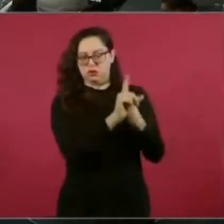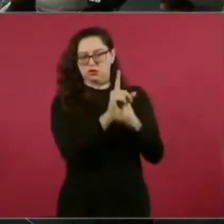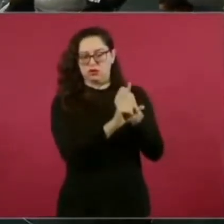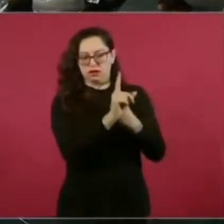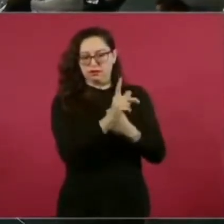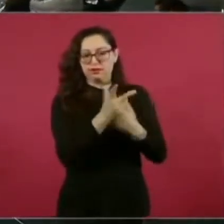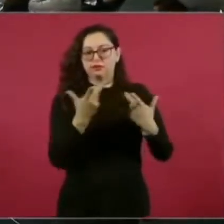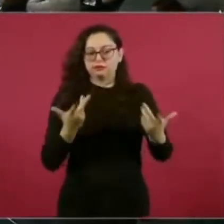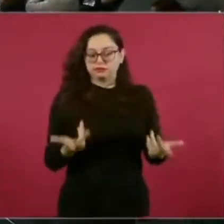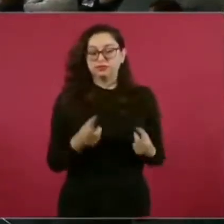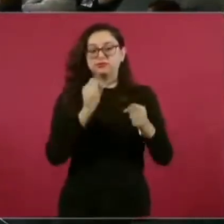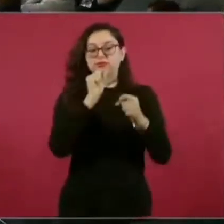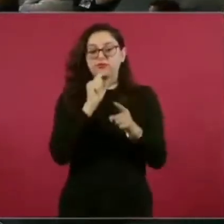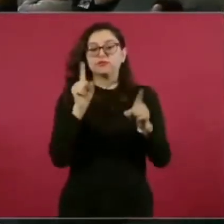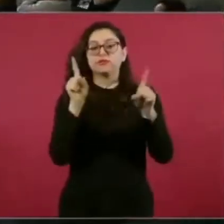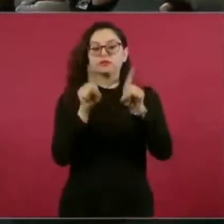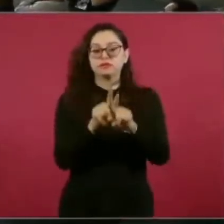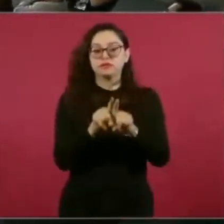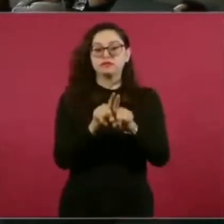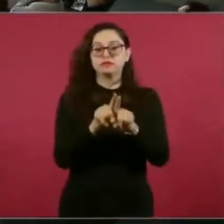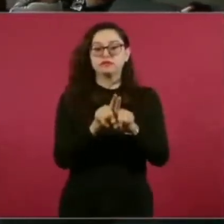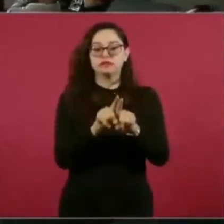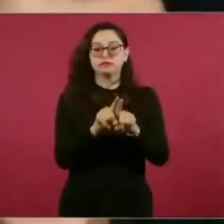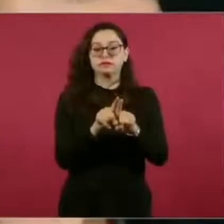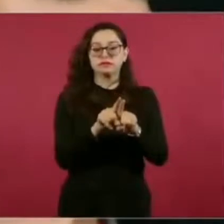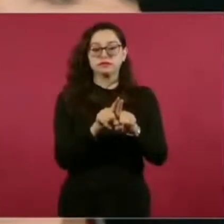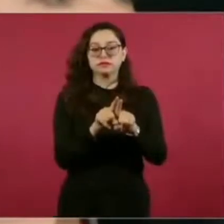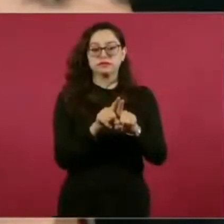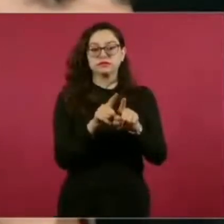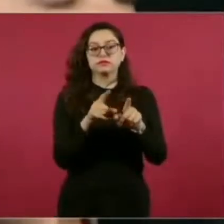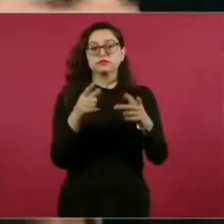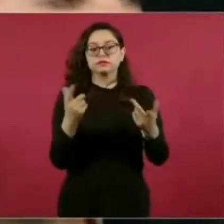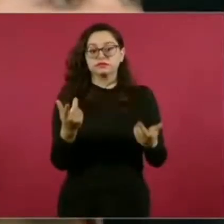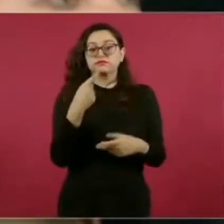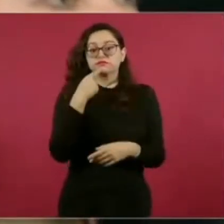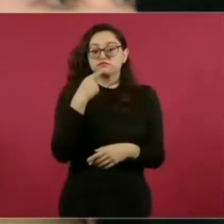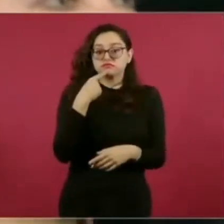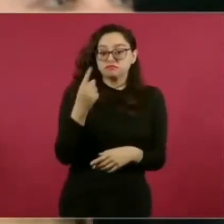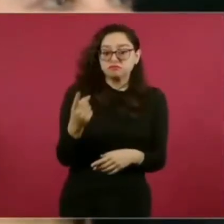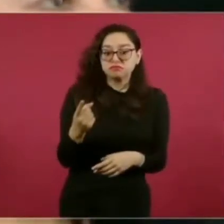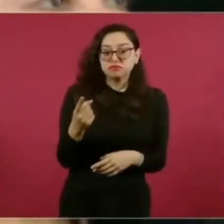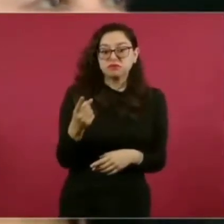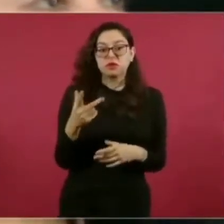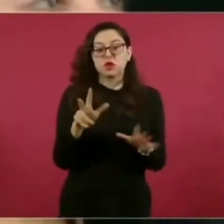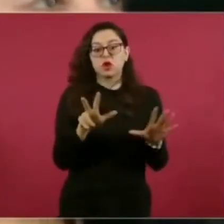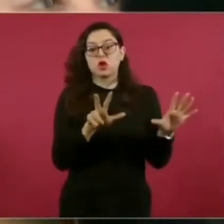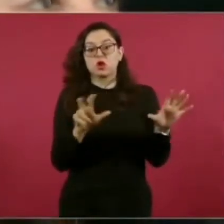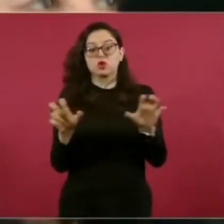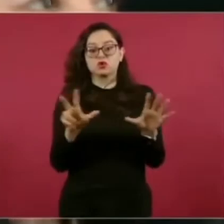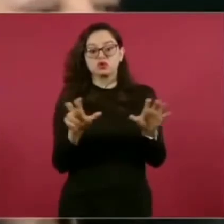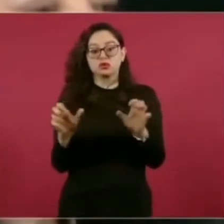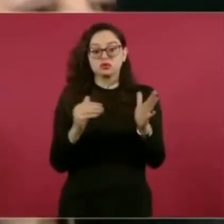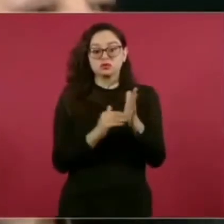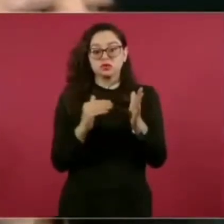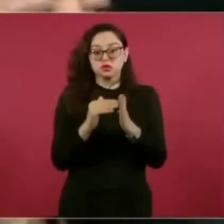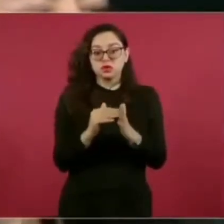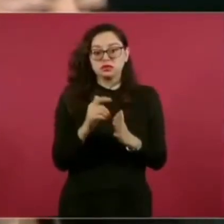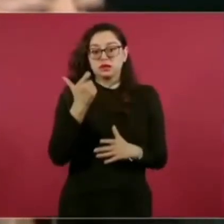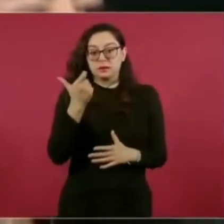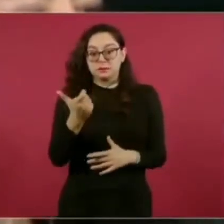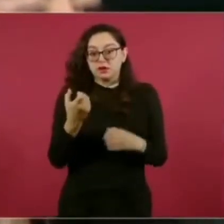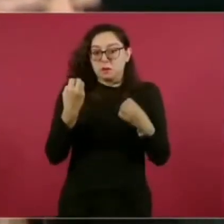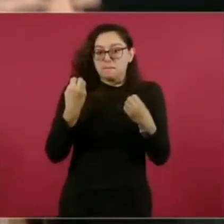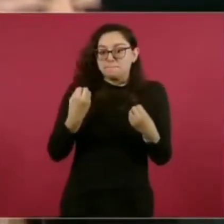entidad. De hecho, también ya se dice que hay una pérdida de más de 800 millones de pesos en la